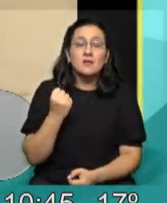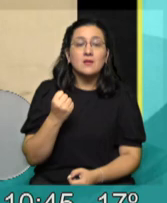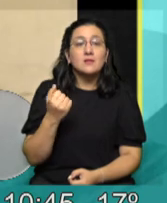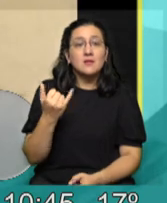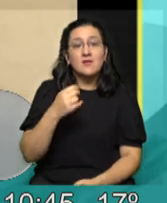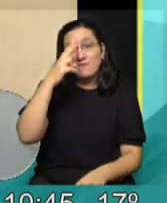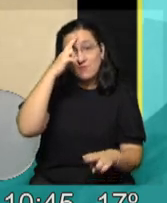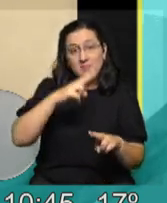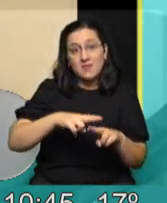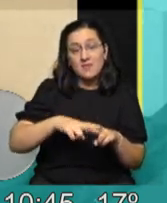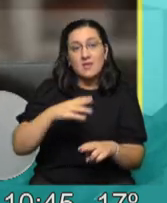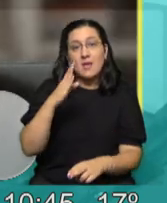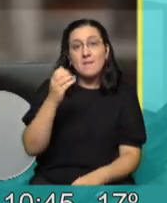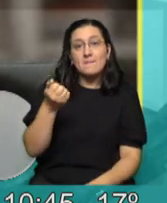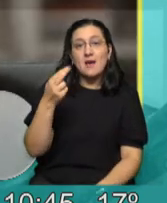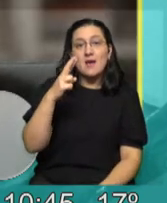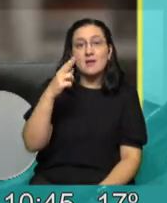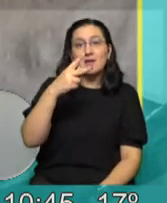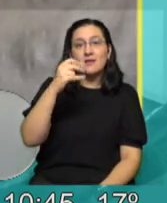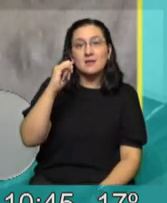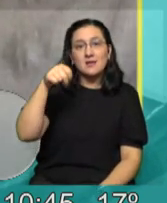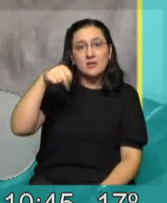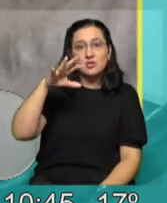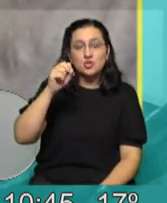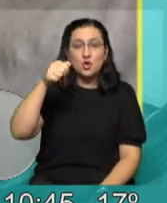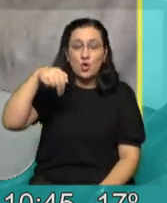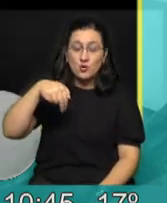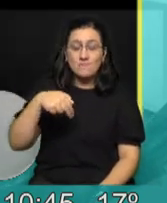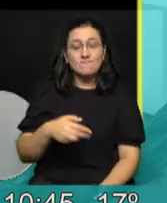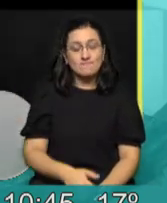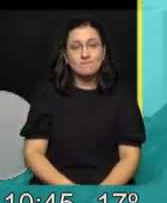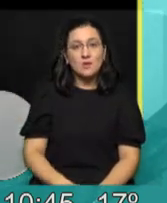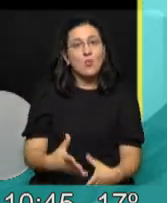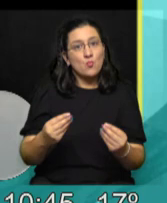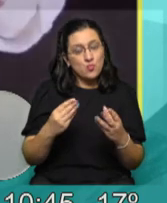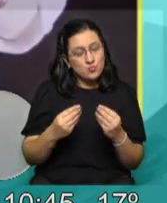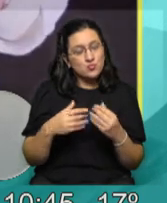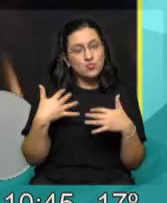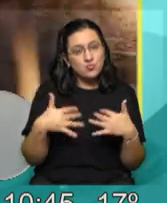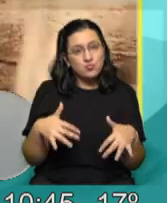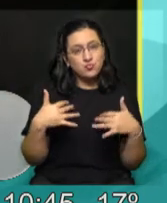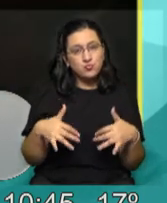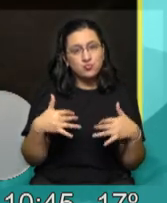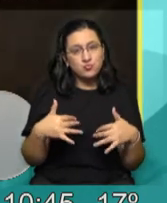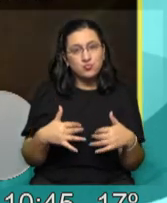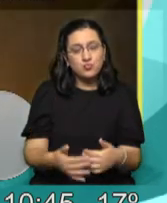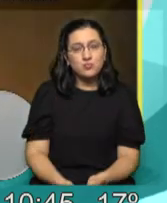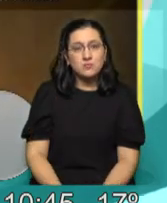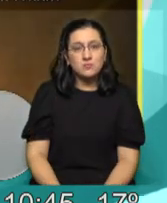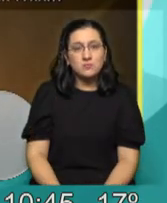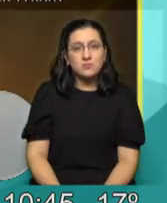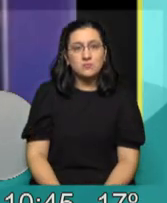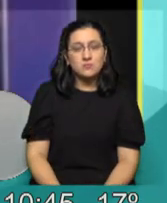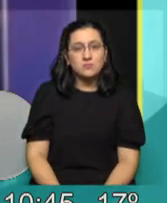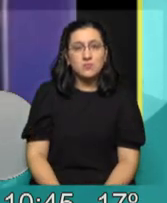Parkinson hace unos cuantos años, hace como 30. Que ha ido avanzando mucho con mucho, los años, mucho y mucho. Pero por lo menos no tuvo... Porque viste que a